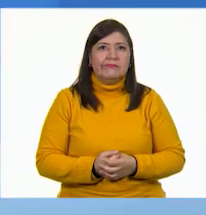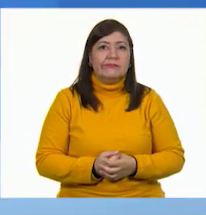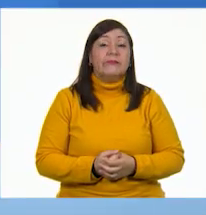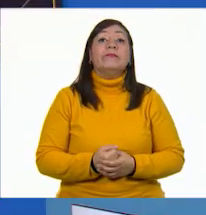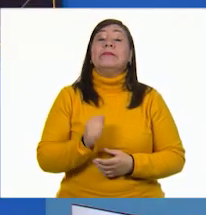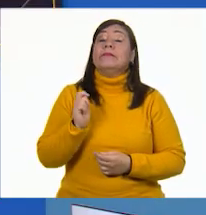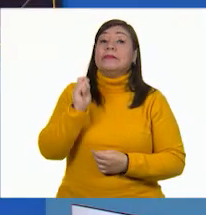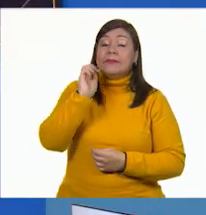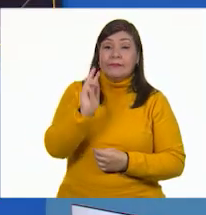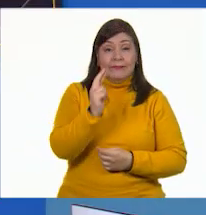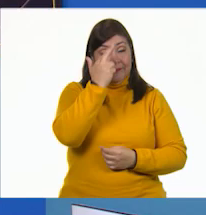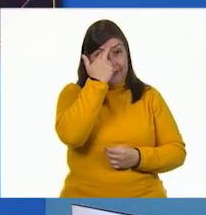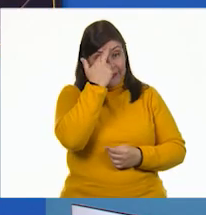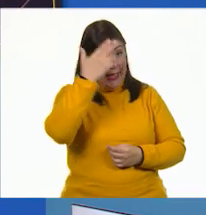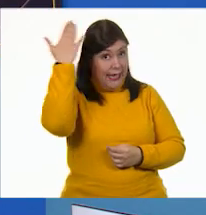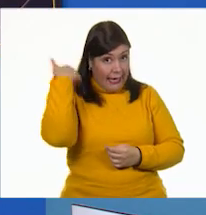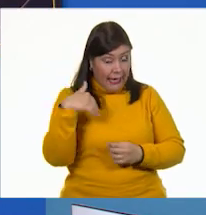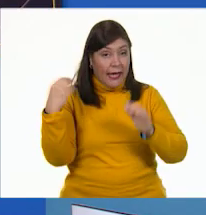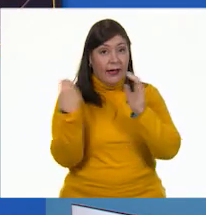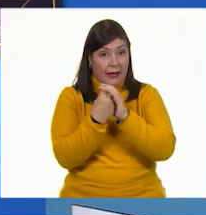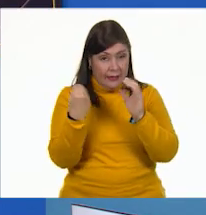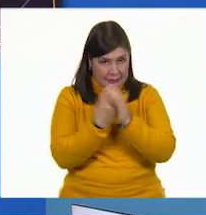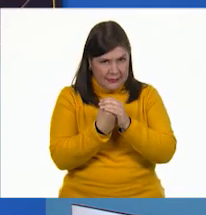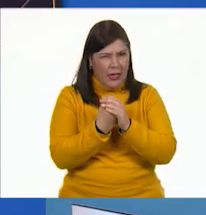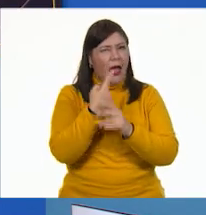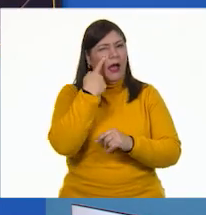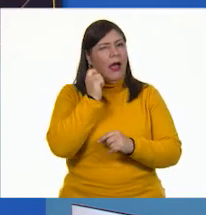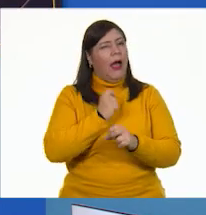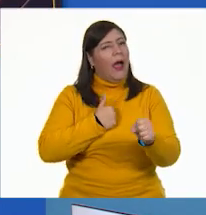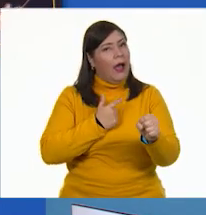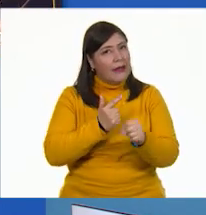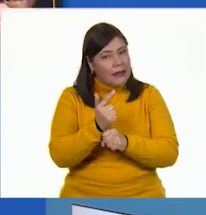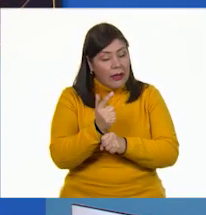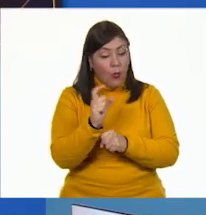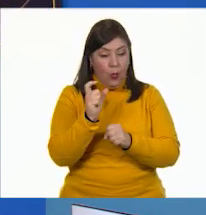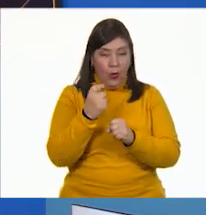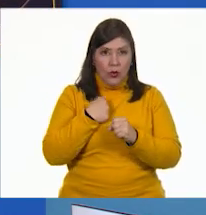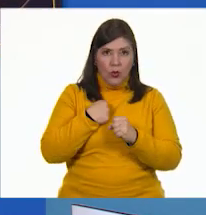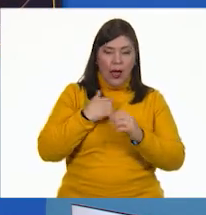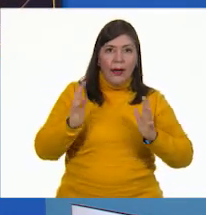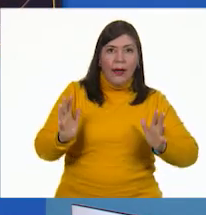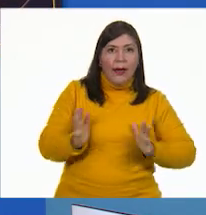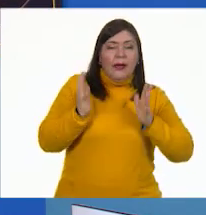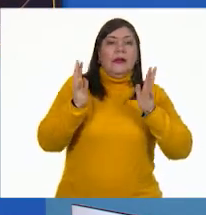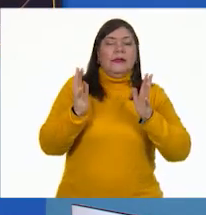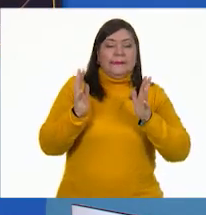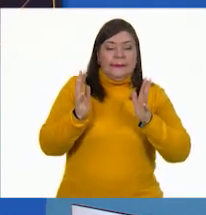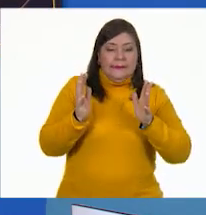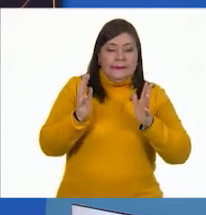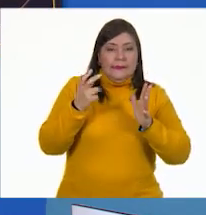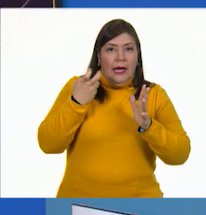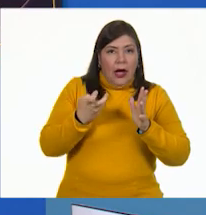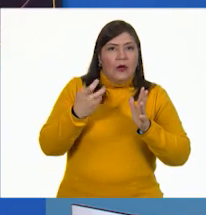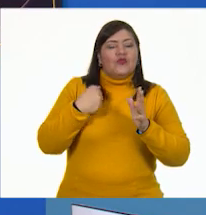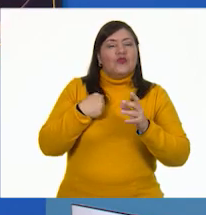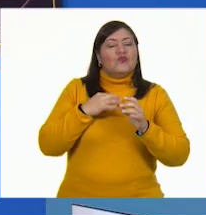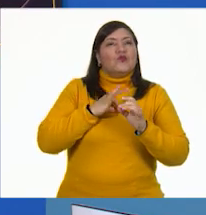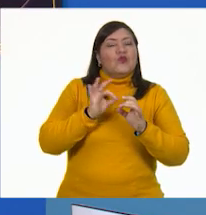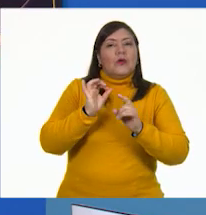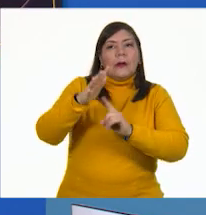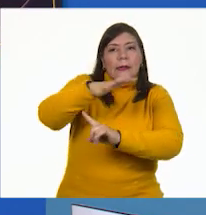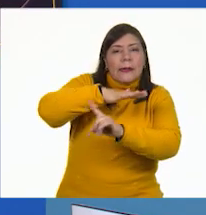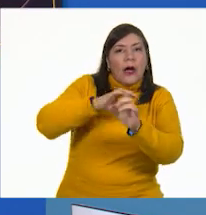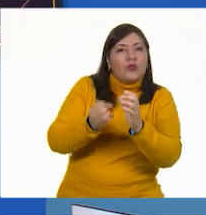Recuerden que en nuestra clase anterior descubrimos que cuando experimentamos sorpresa, podemos enfrentar situaciones novedosas